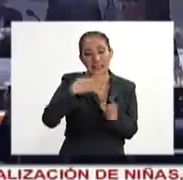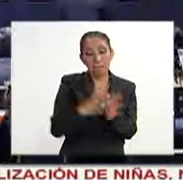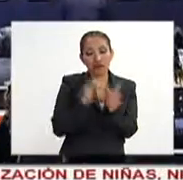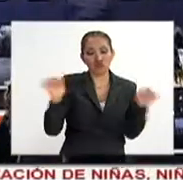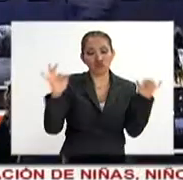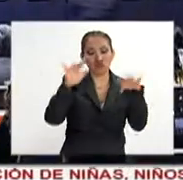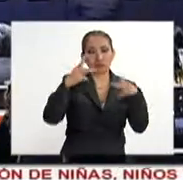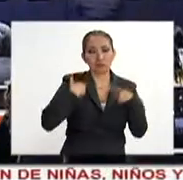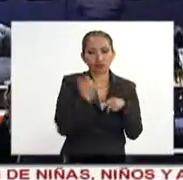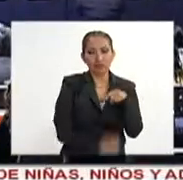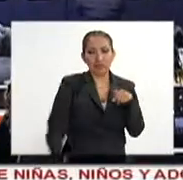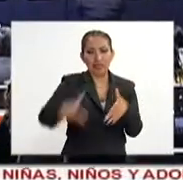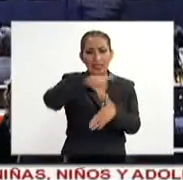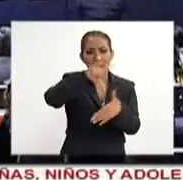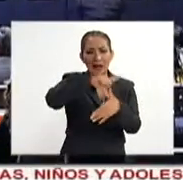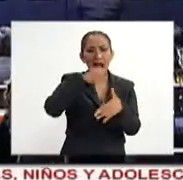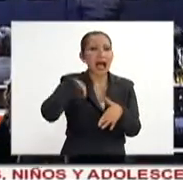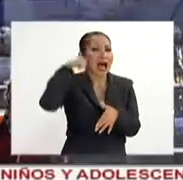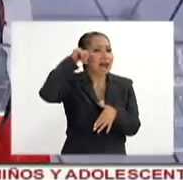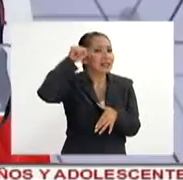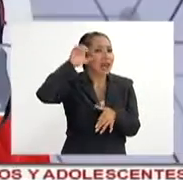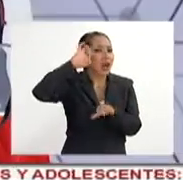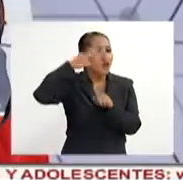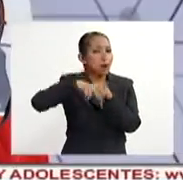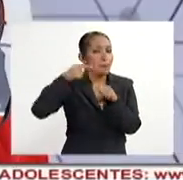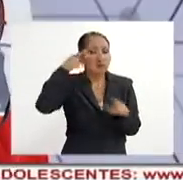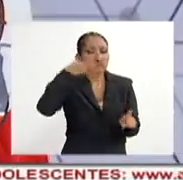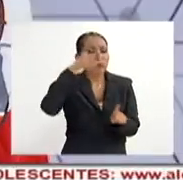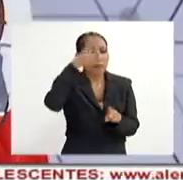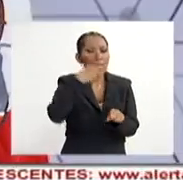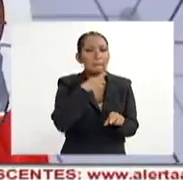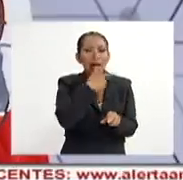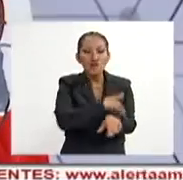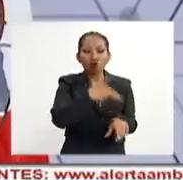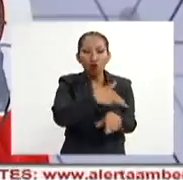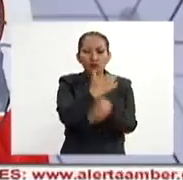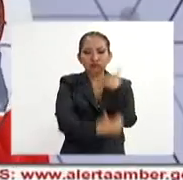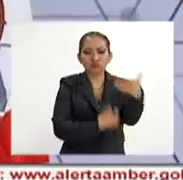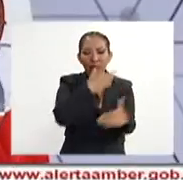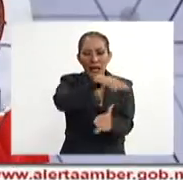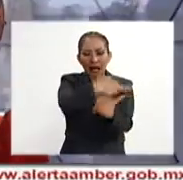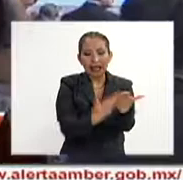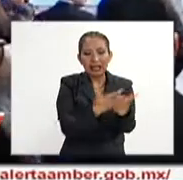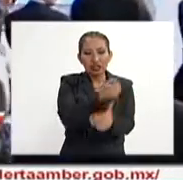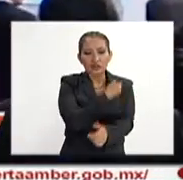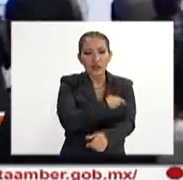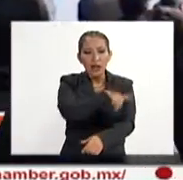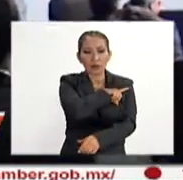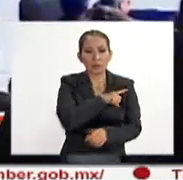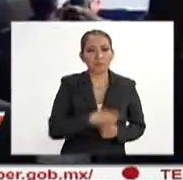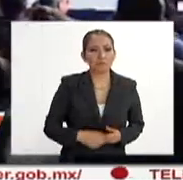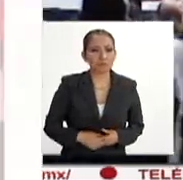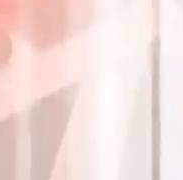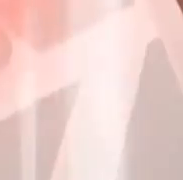participación de especialistas de América Latina, Asia y Europa y su objetivo es mejorar los procesos de registro sanitario.